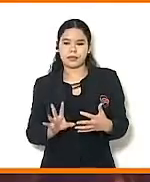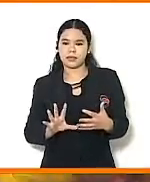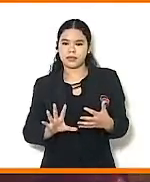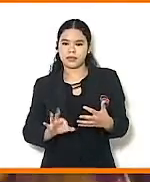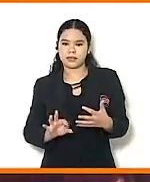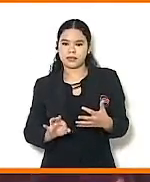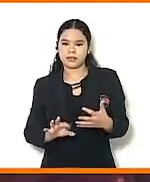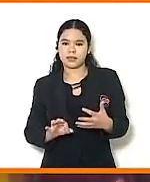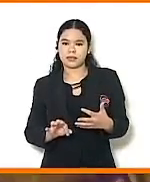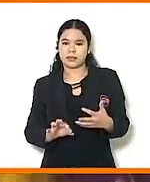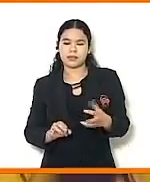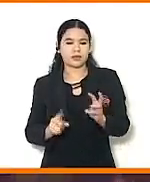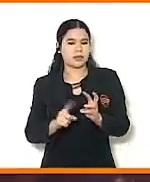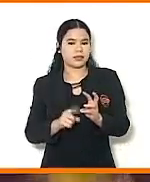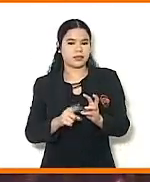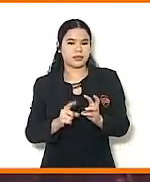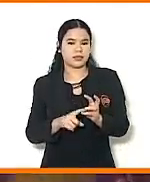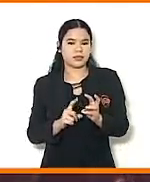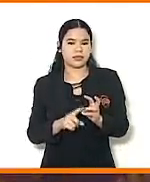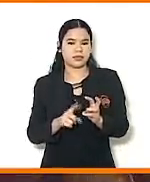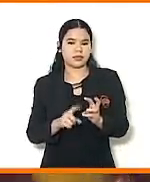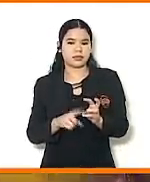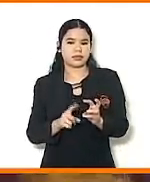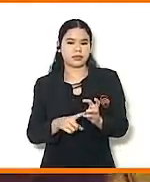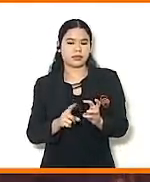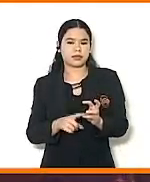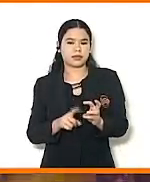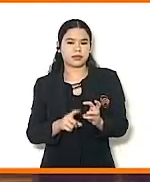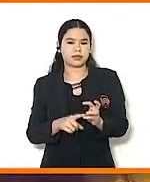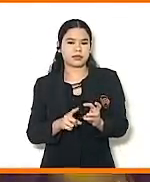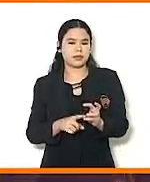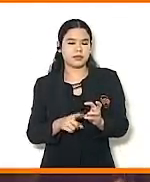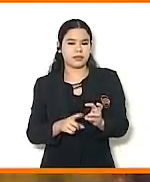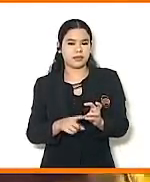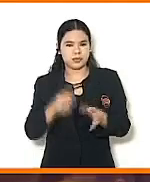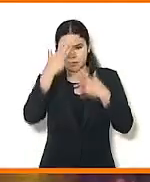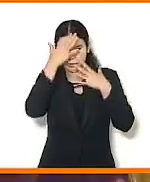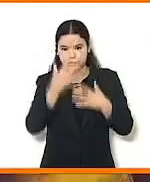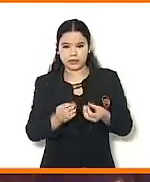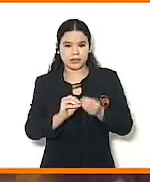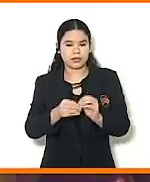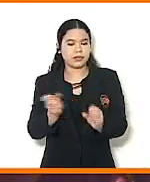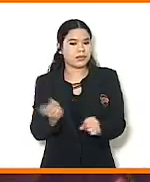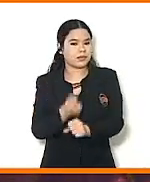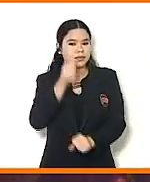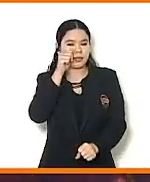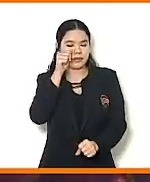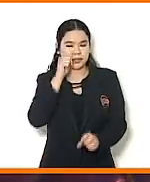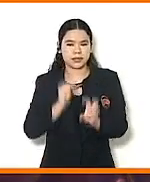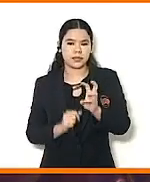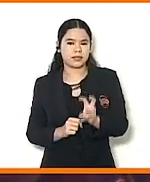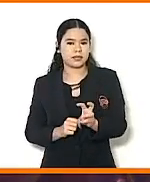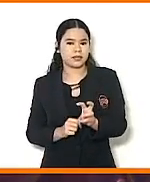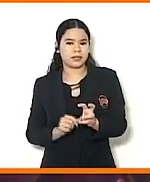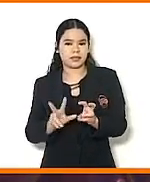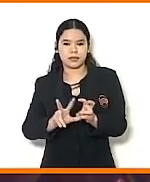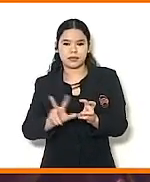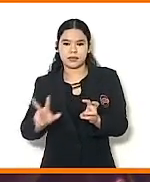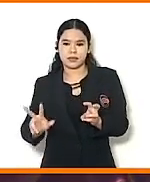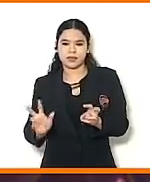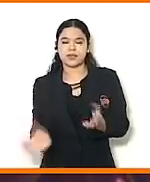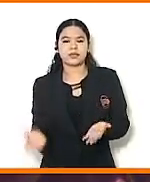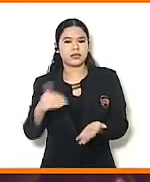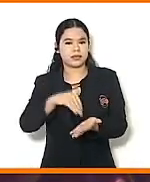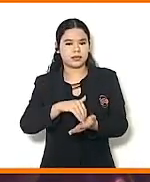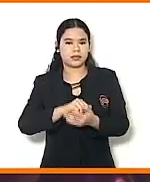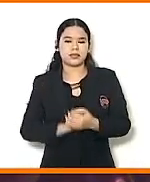19. Se viene tu último número millonario y el decisivo. Atento, porque este es 33. Con